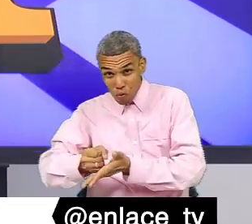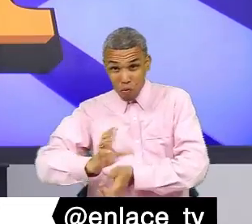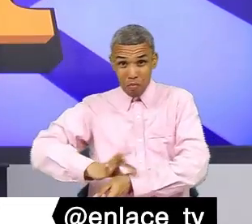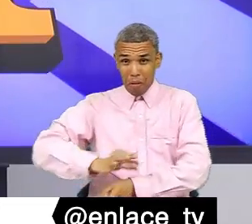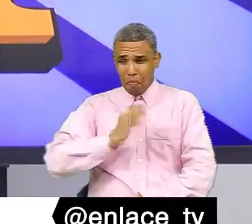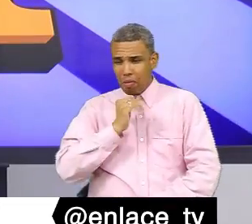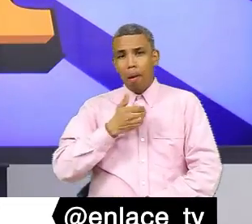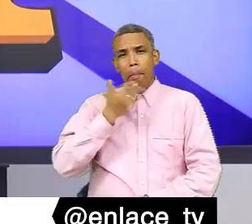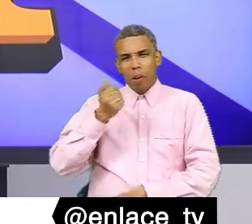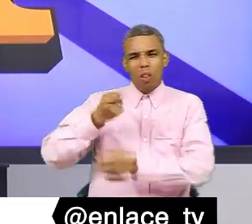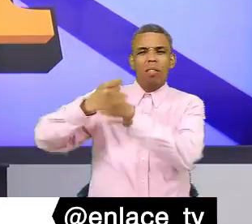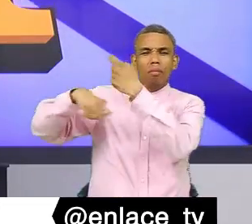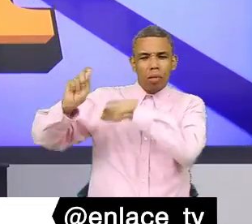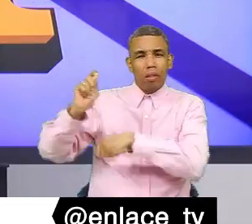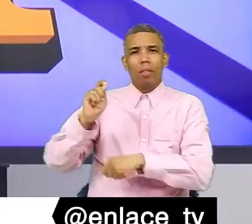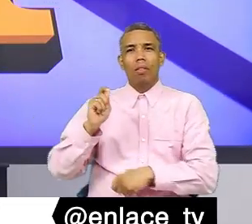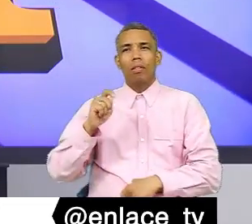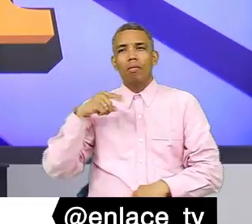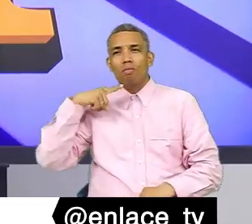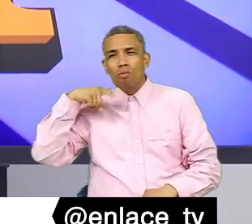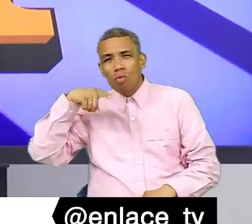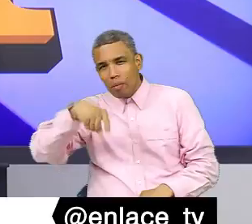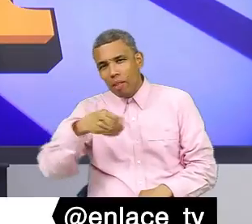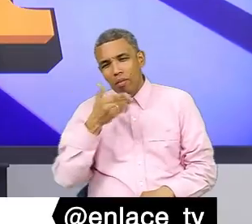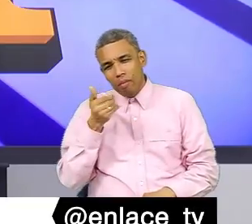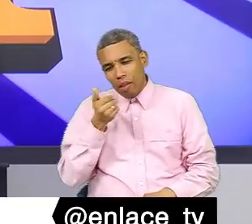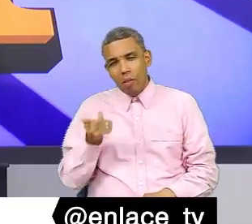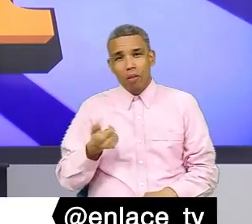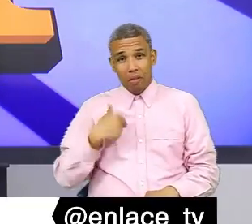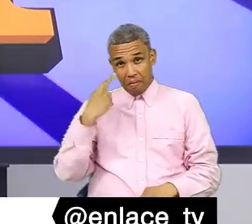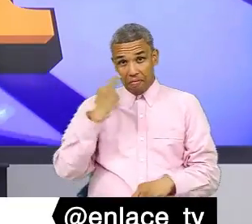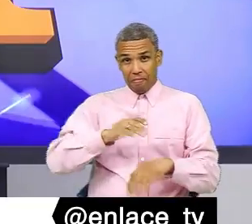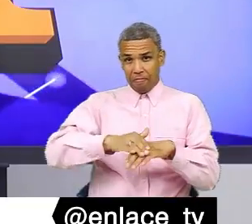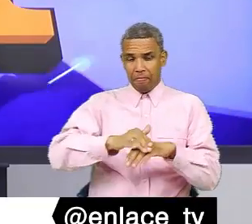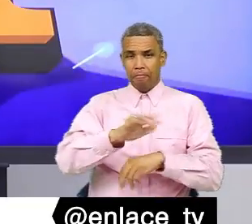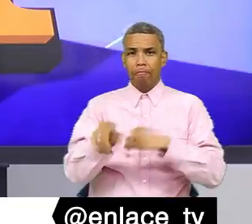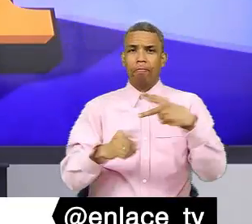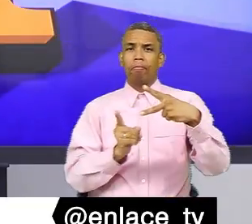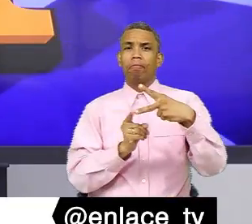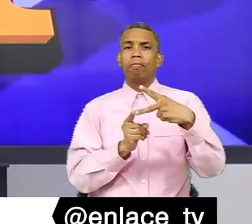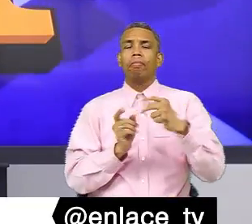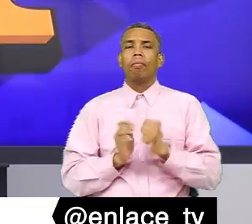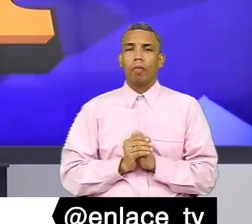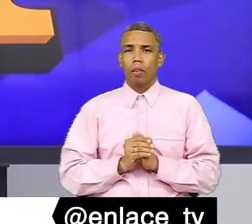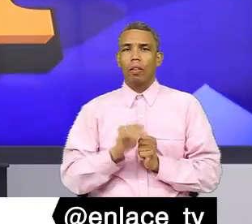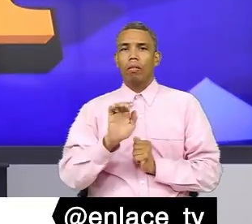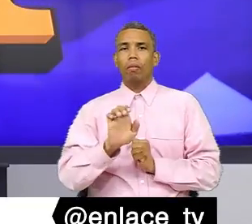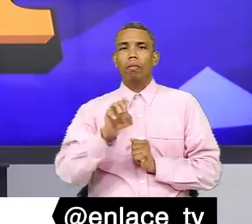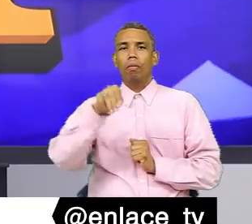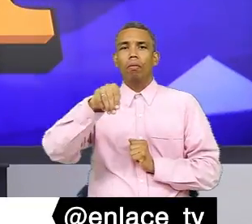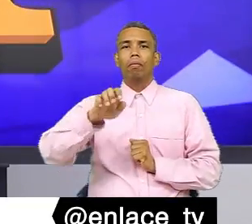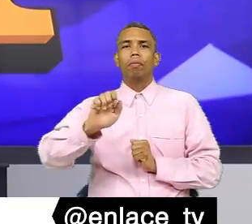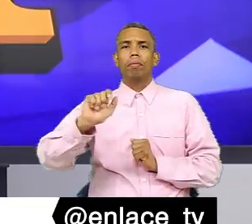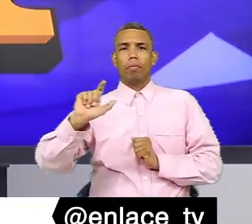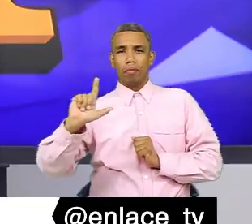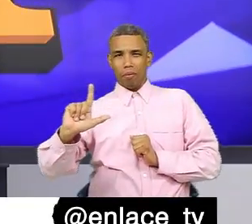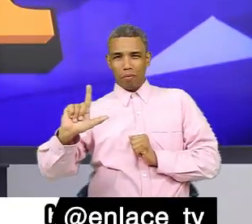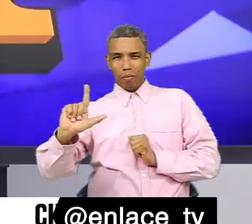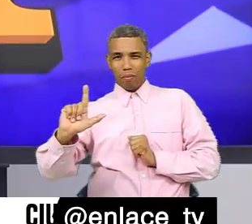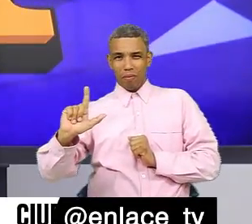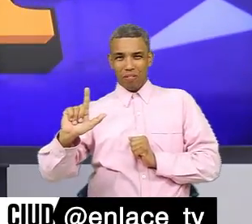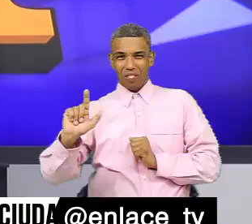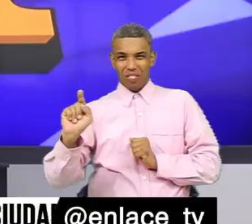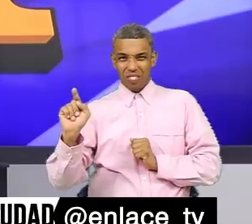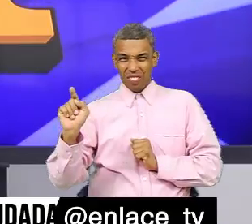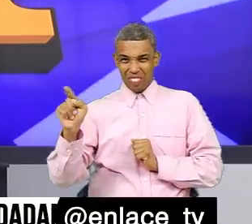requiere aquí en la ciudad de Bucaramanga. Y en otra información, el presidente del Consejo de Melarnache, Bustamante, se refirió a la coalición mayoritaria al interior de la